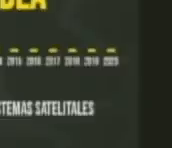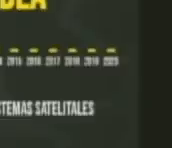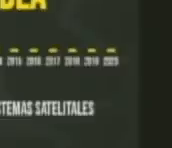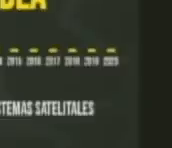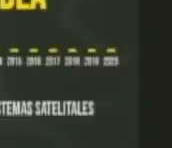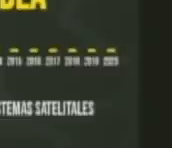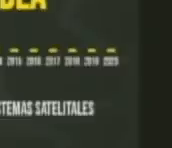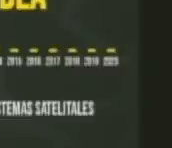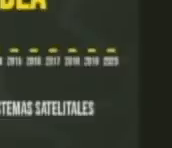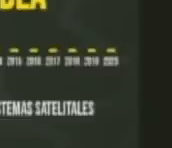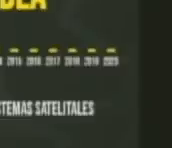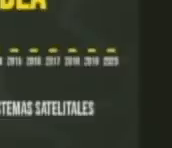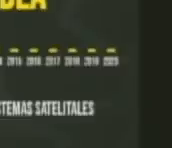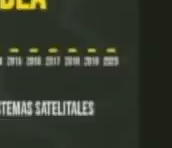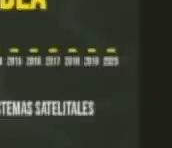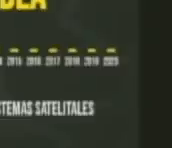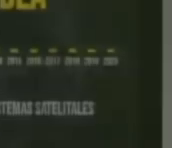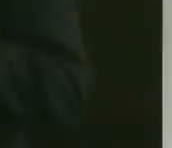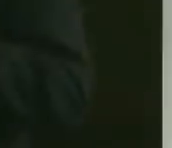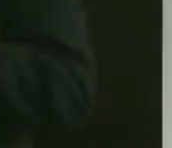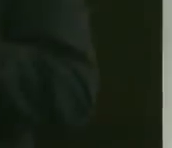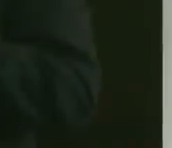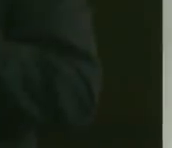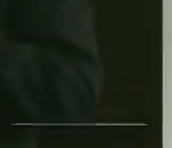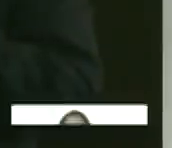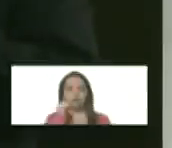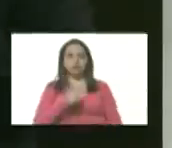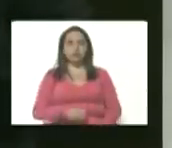Y por supuesto,